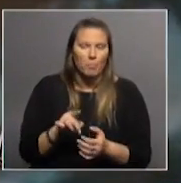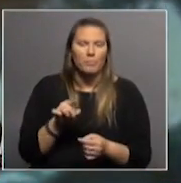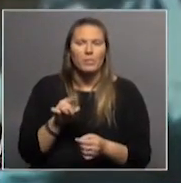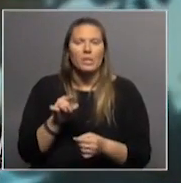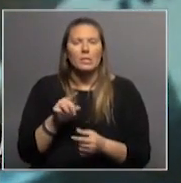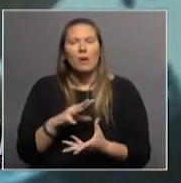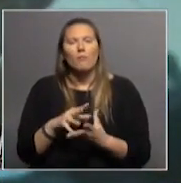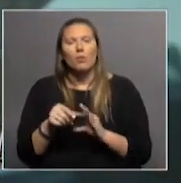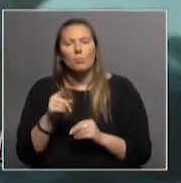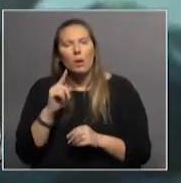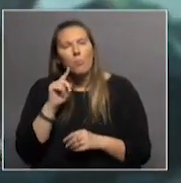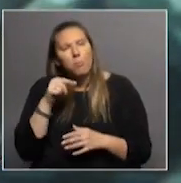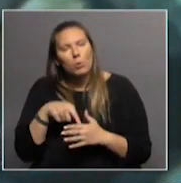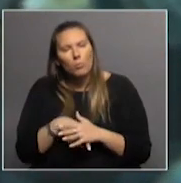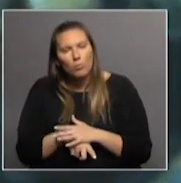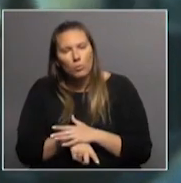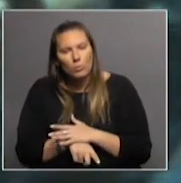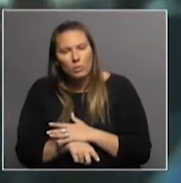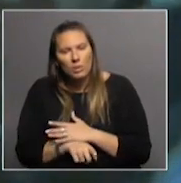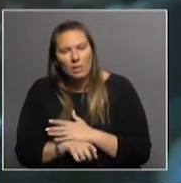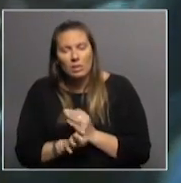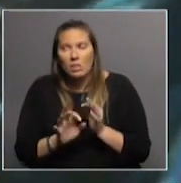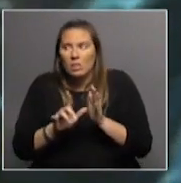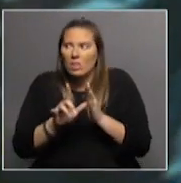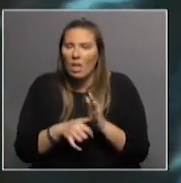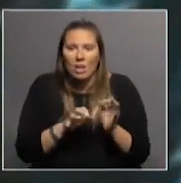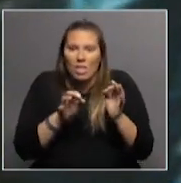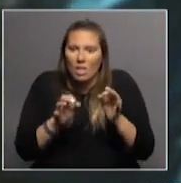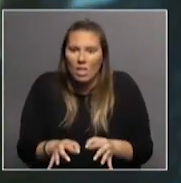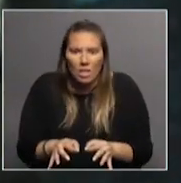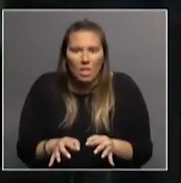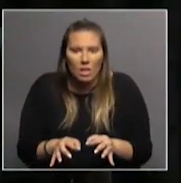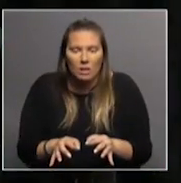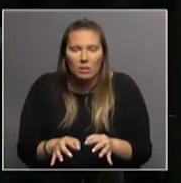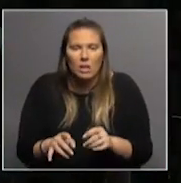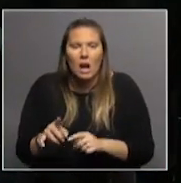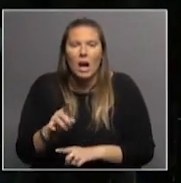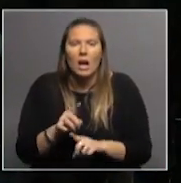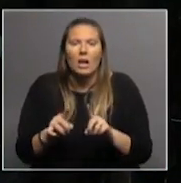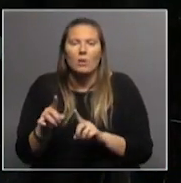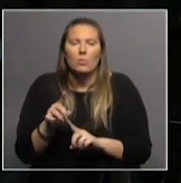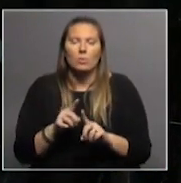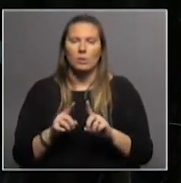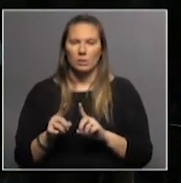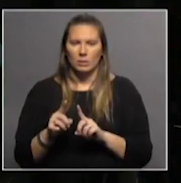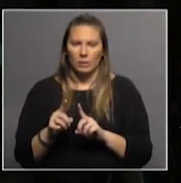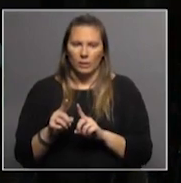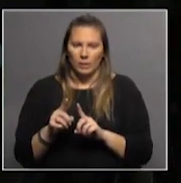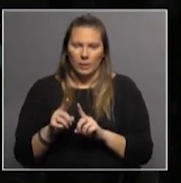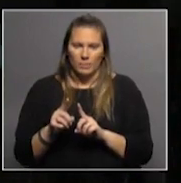percepción profunda de haber llegado tarde y algunas formas de